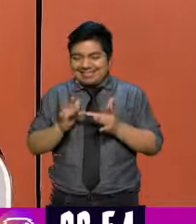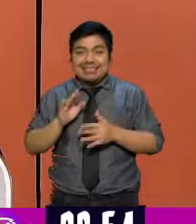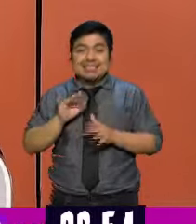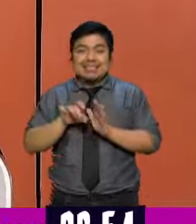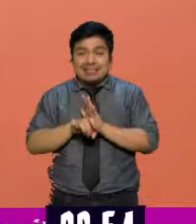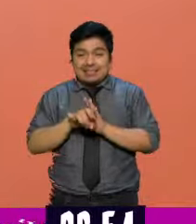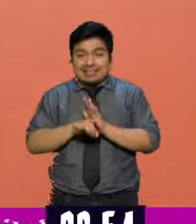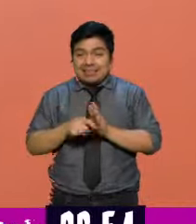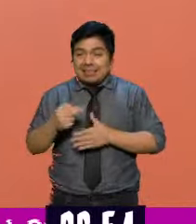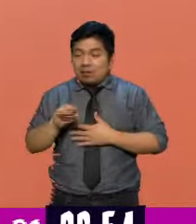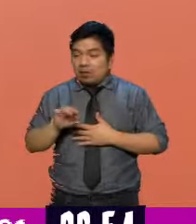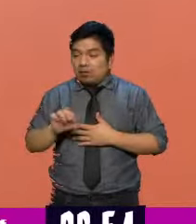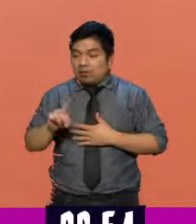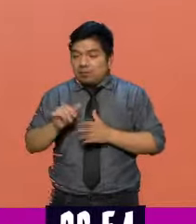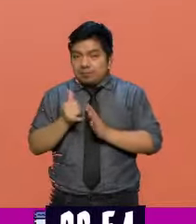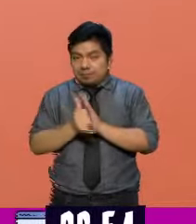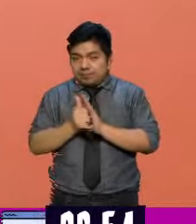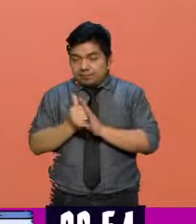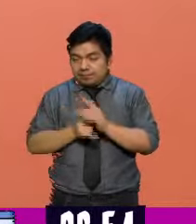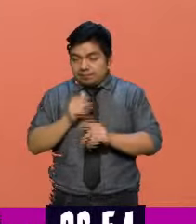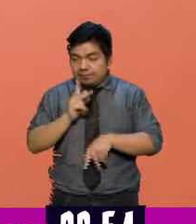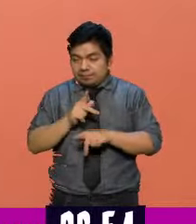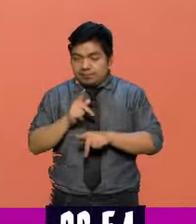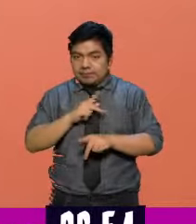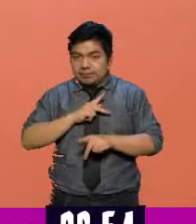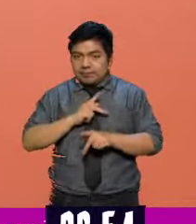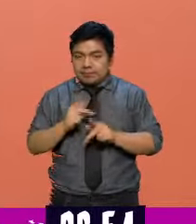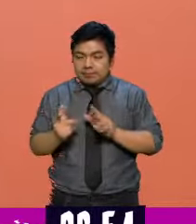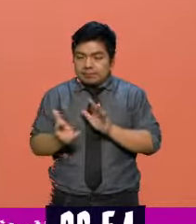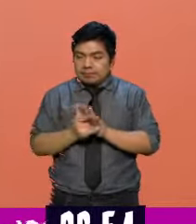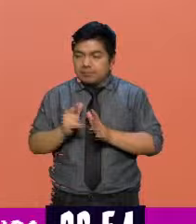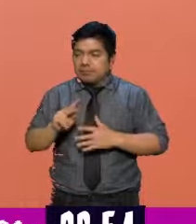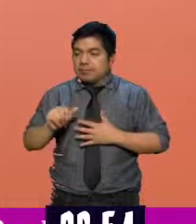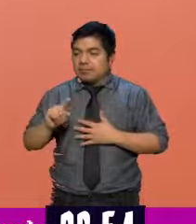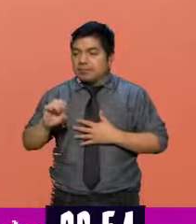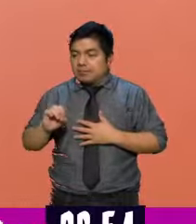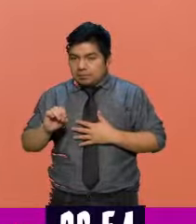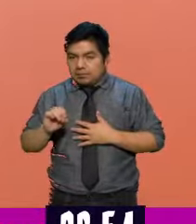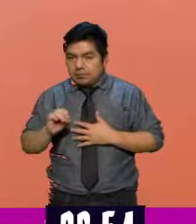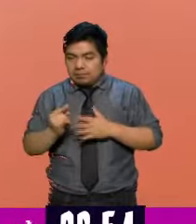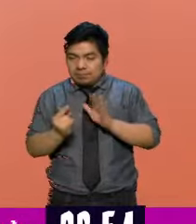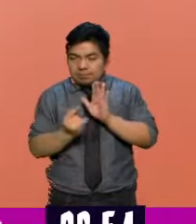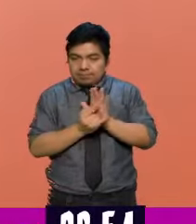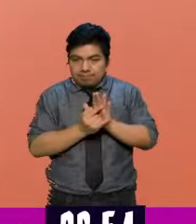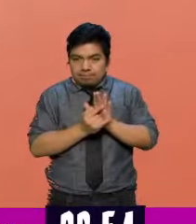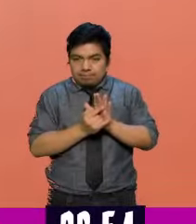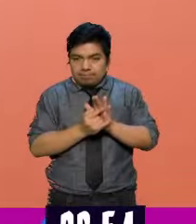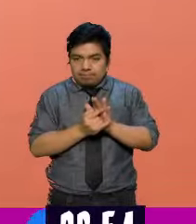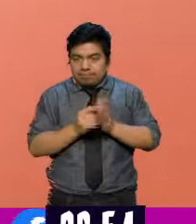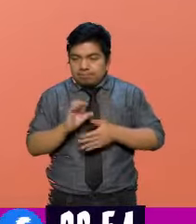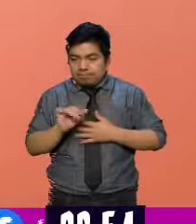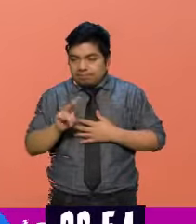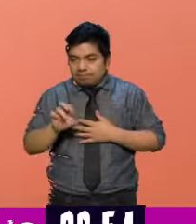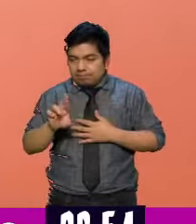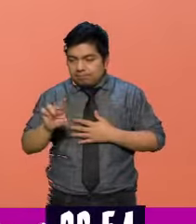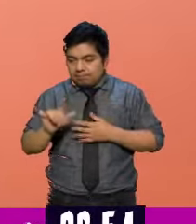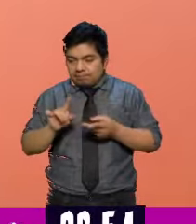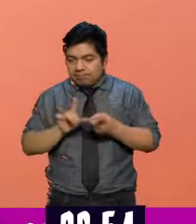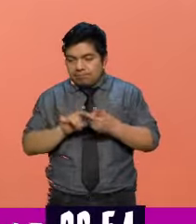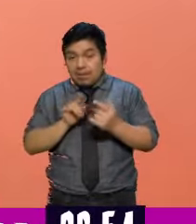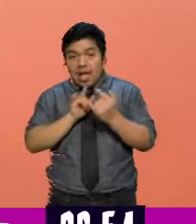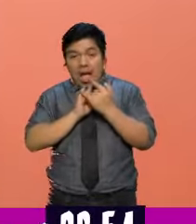Instagram, Hugo Ferruso, YouTube, TikTok y mi colectivo Tequio. Mis marcas. Montagu, Umami, John Chef Montagu. Calavera, los mejores sándwiches